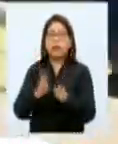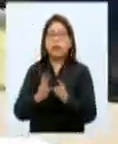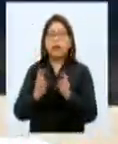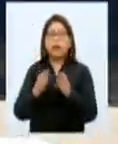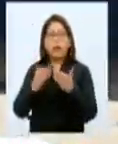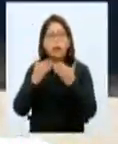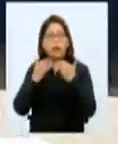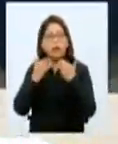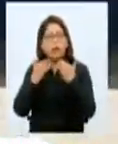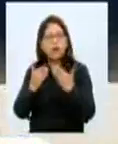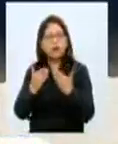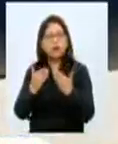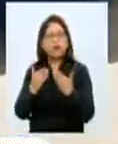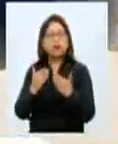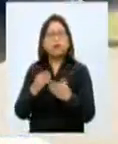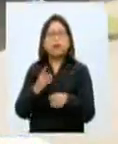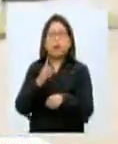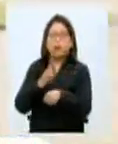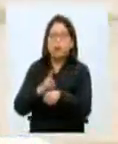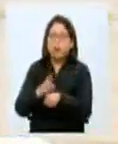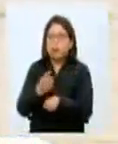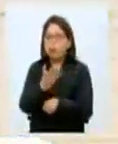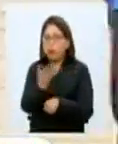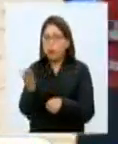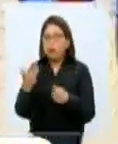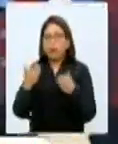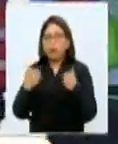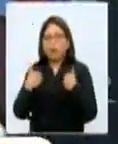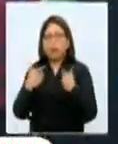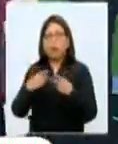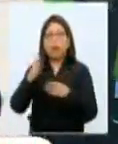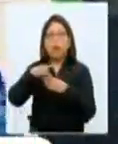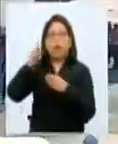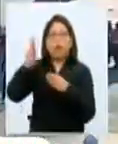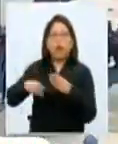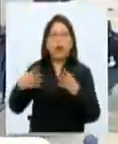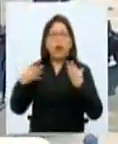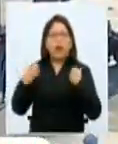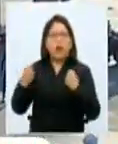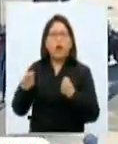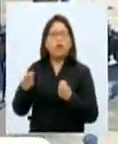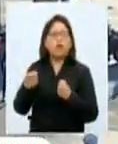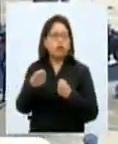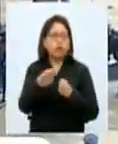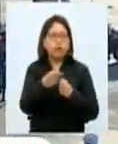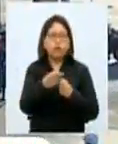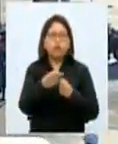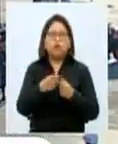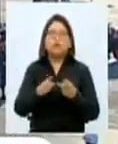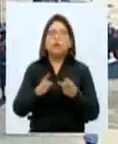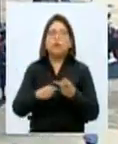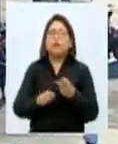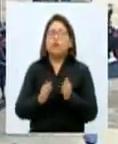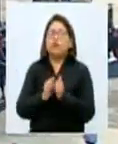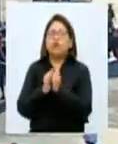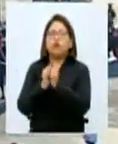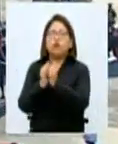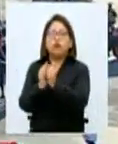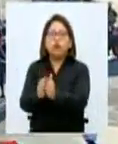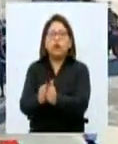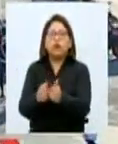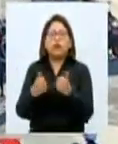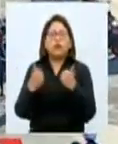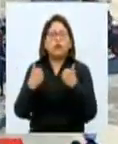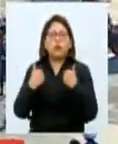presidente ha señalado de que hay una luz de esperanza al final de este túnel. Veremos qué es lo que sucede y estos protocolos y este trabajo que va a